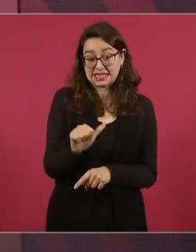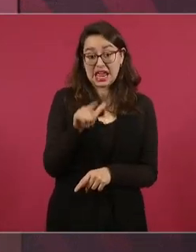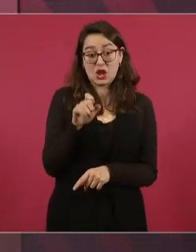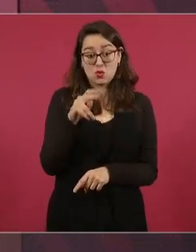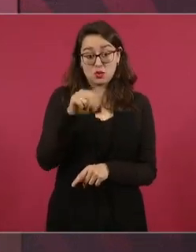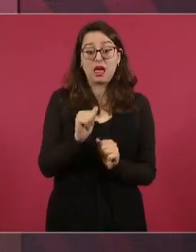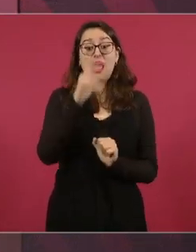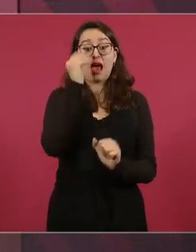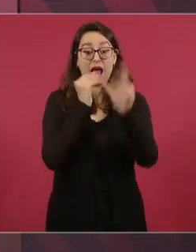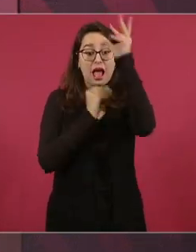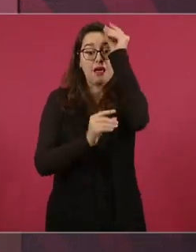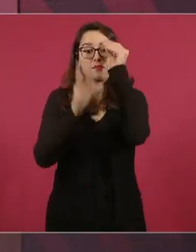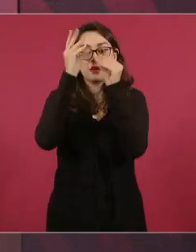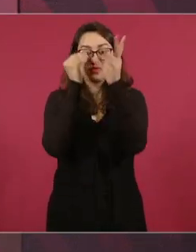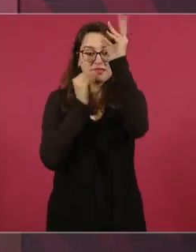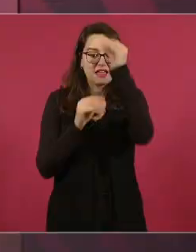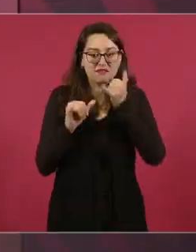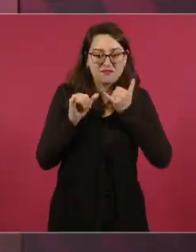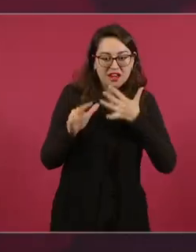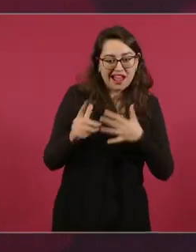García Luna.